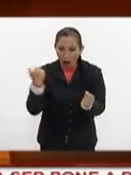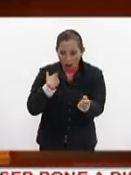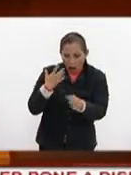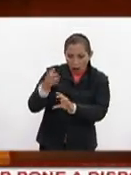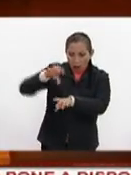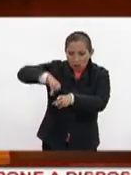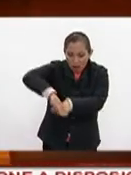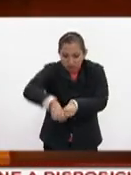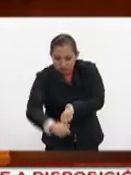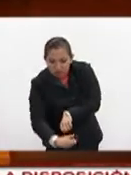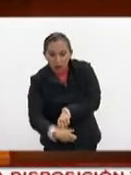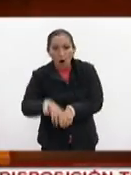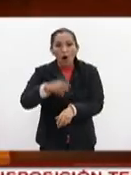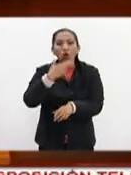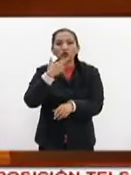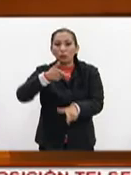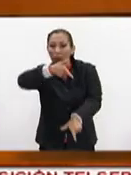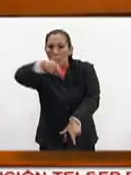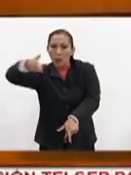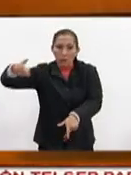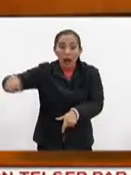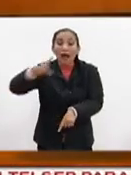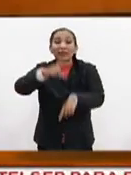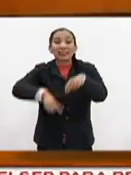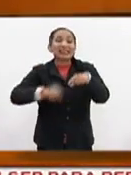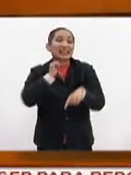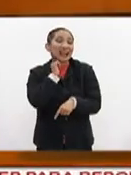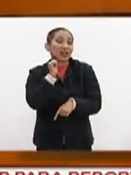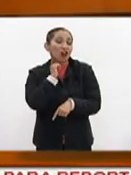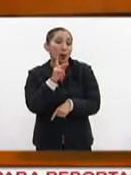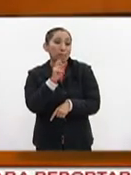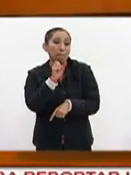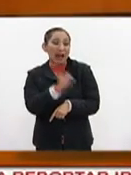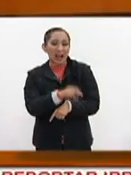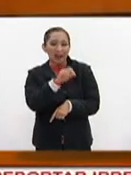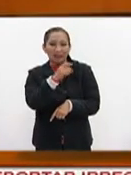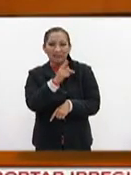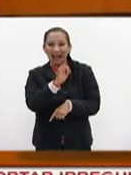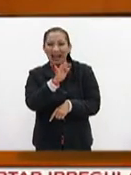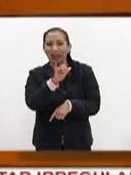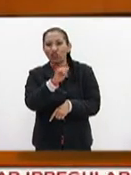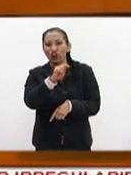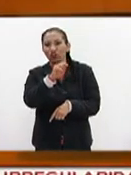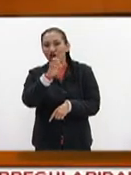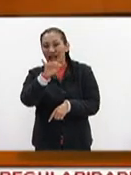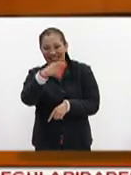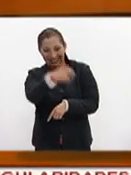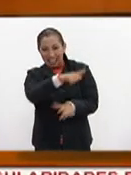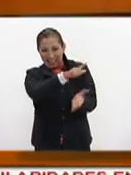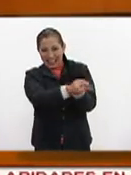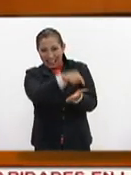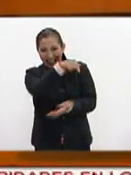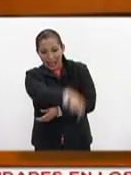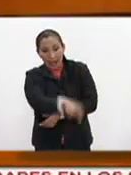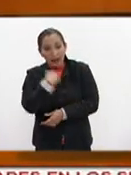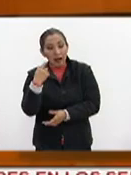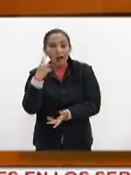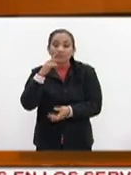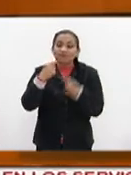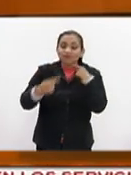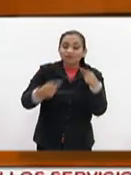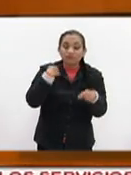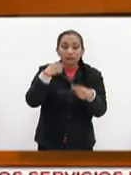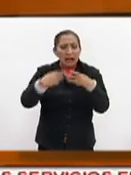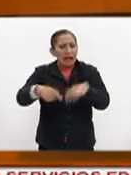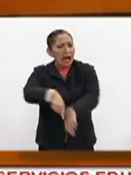de inmovilización o uso de armas. El senador del PAN, Fernando Torres Graciano, afirmó que la Ley de Seguridad Interior fue sometida a una